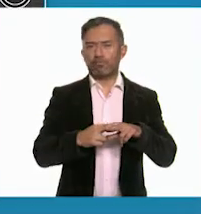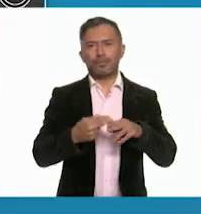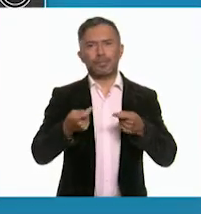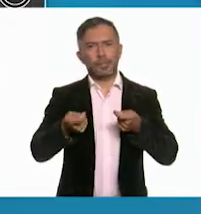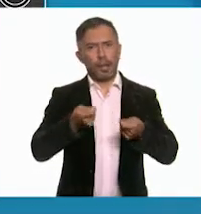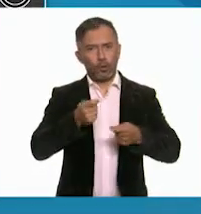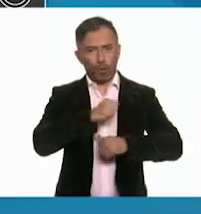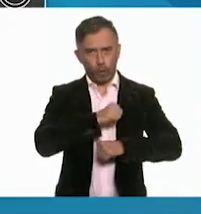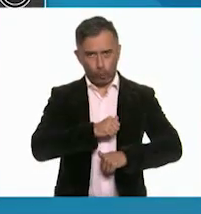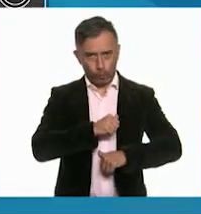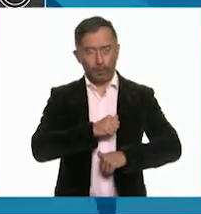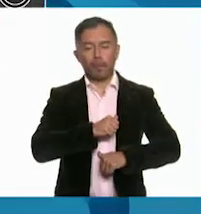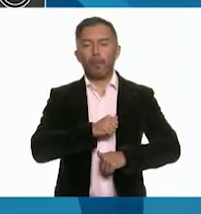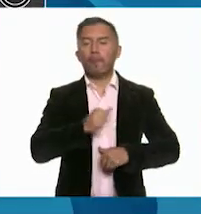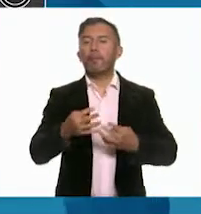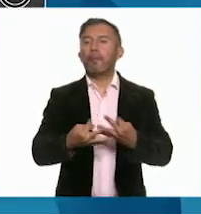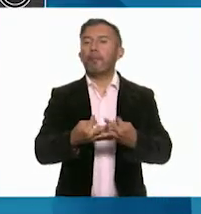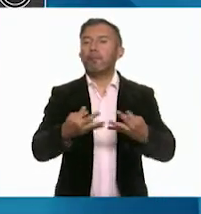patria.